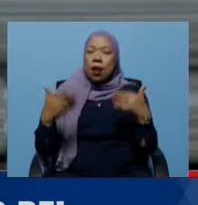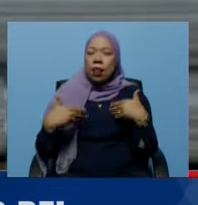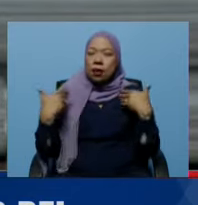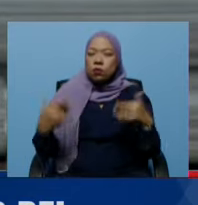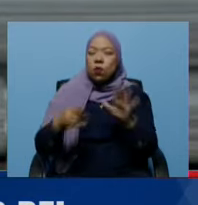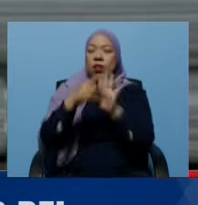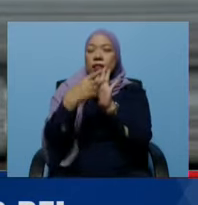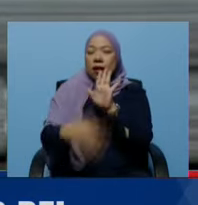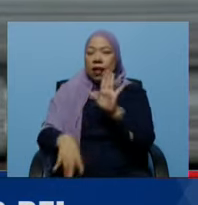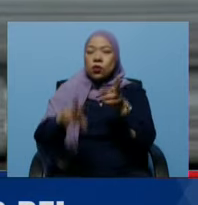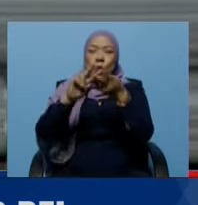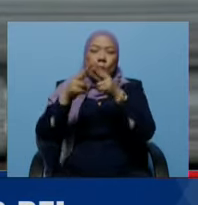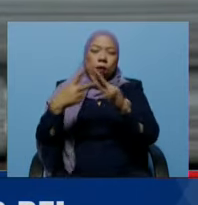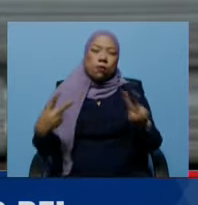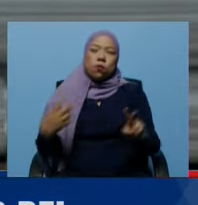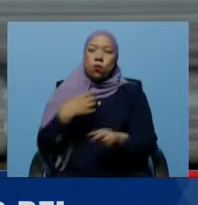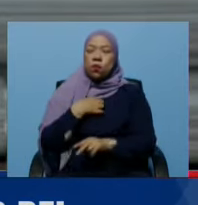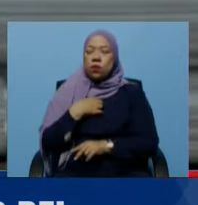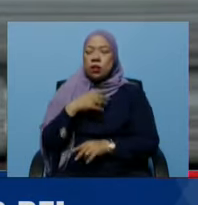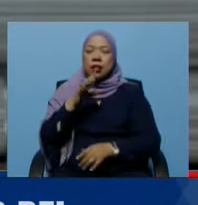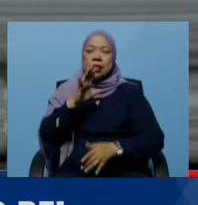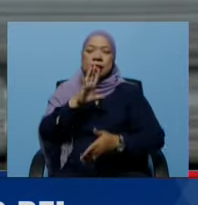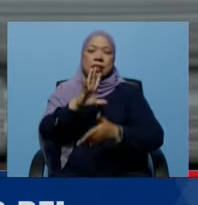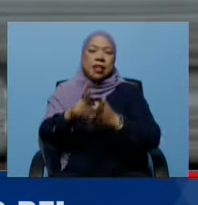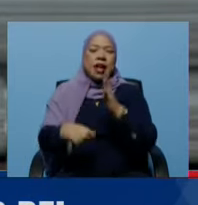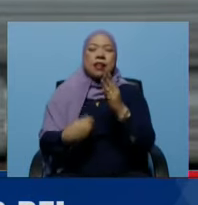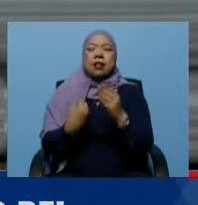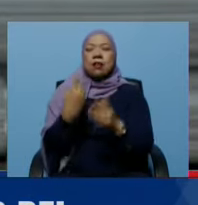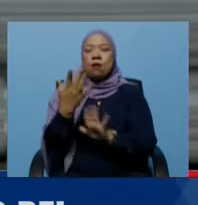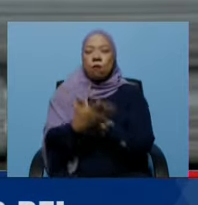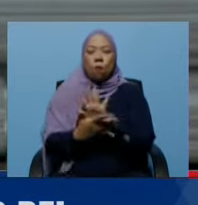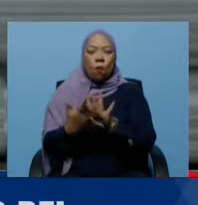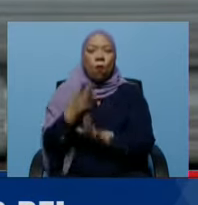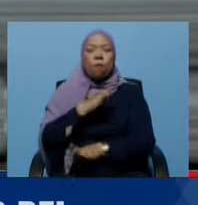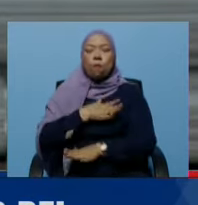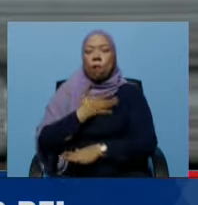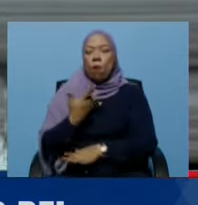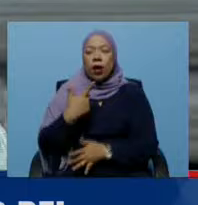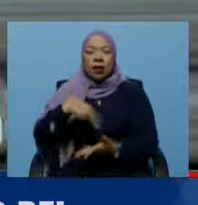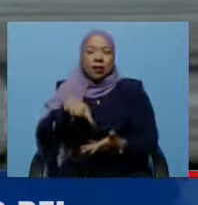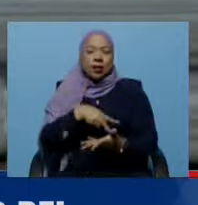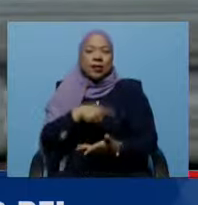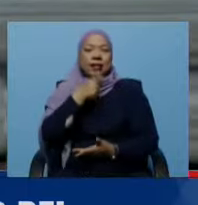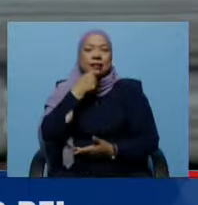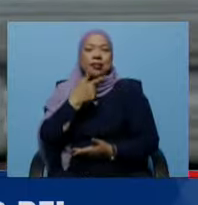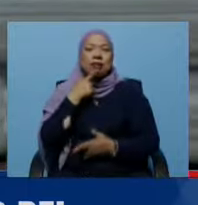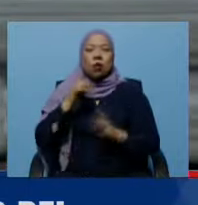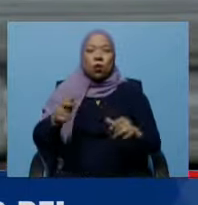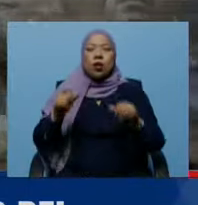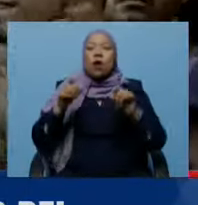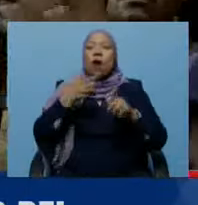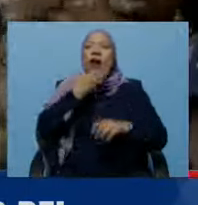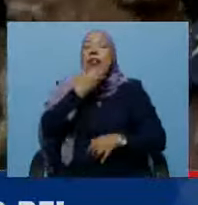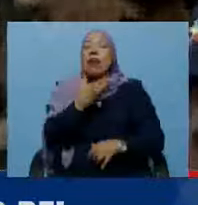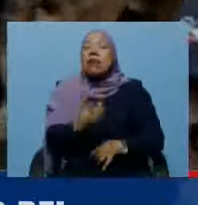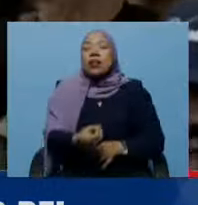el derecho a la paz, no nos los quita nadie. Nadie nos quita lo bailado. Así que arrancó la